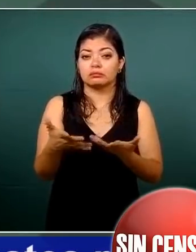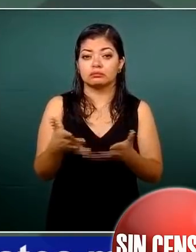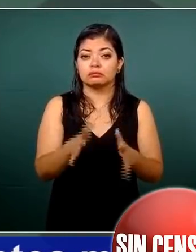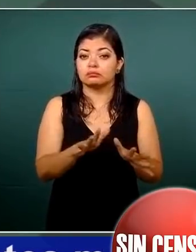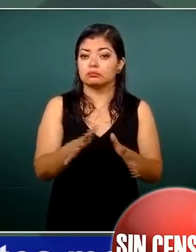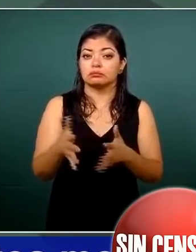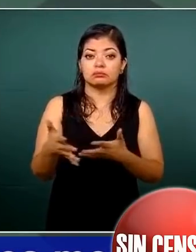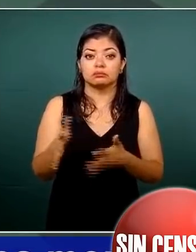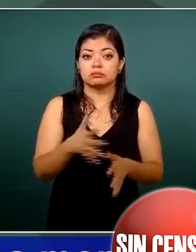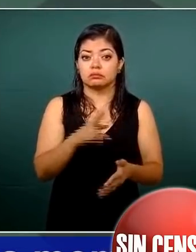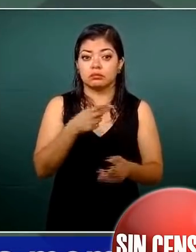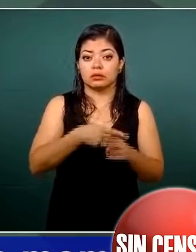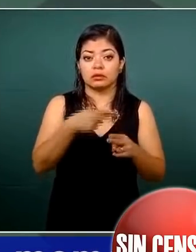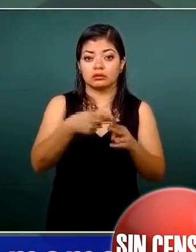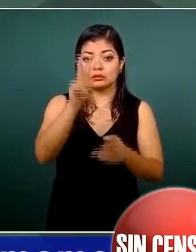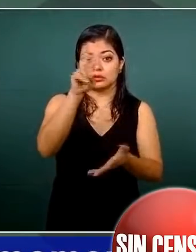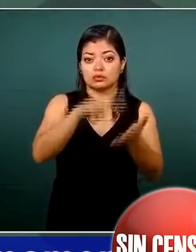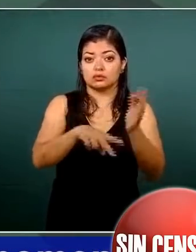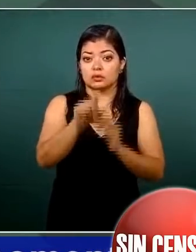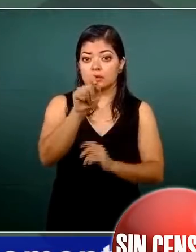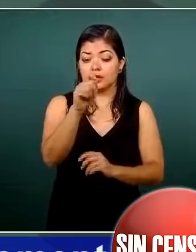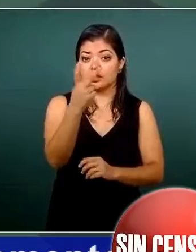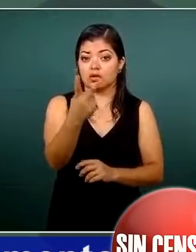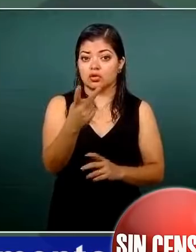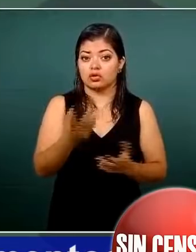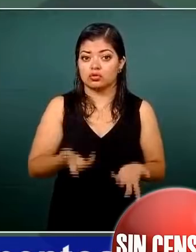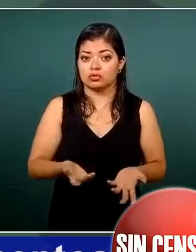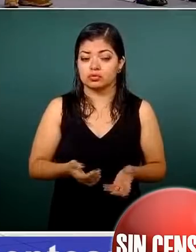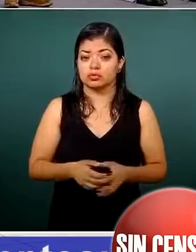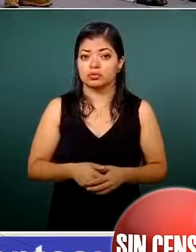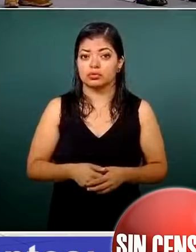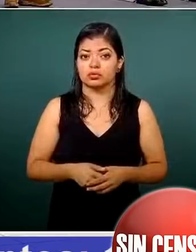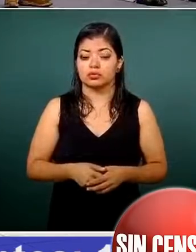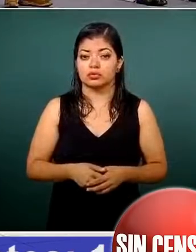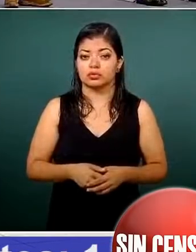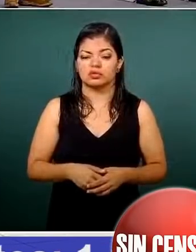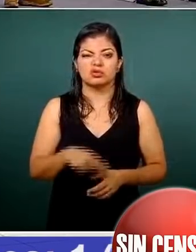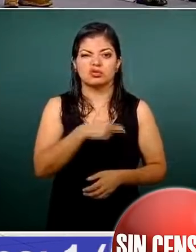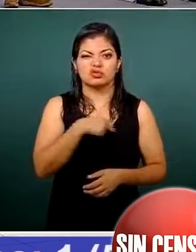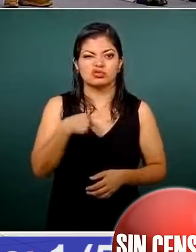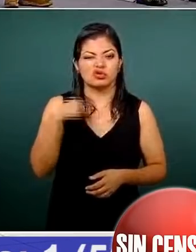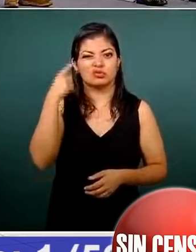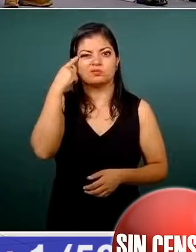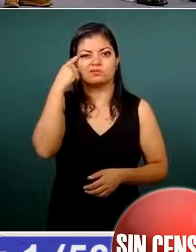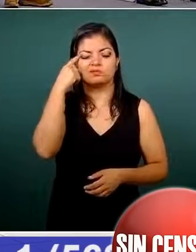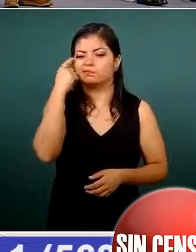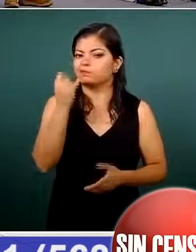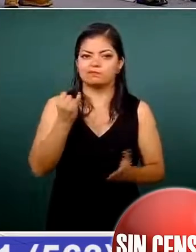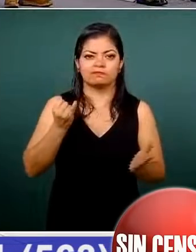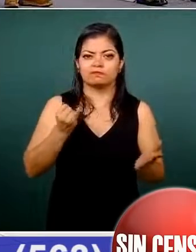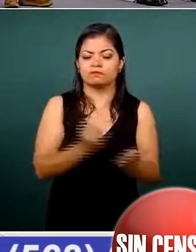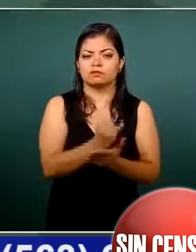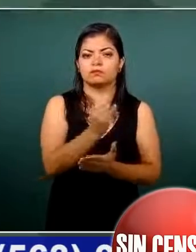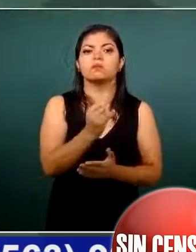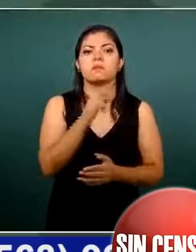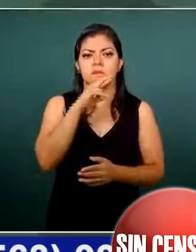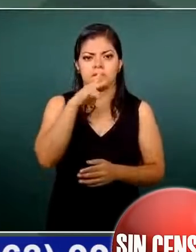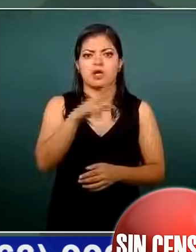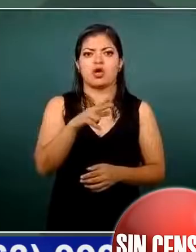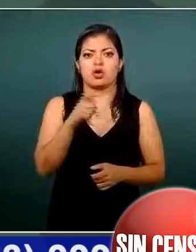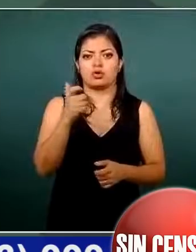hasta el 2022, y tomamos la decisión de reunir